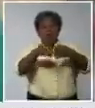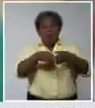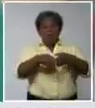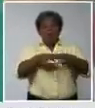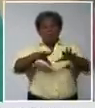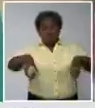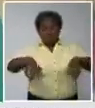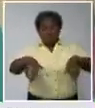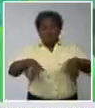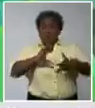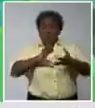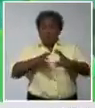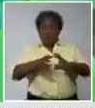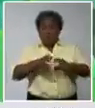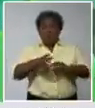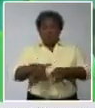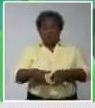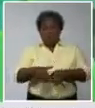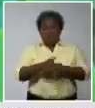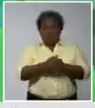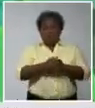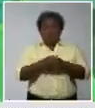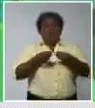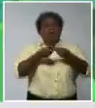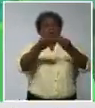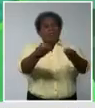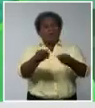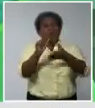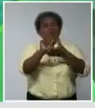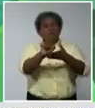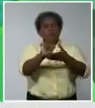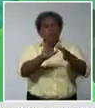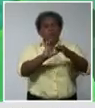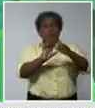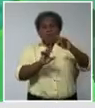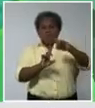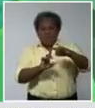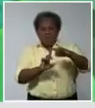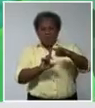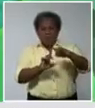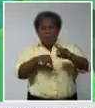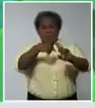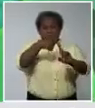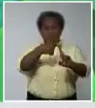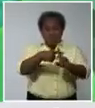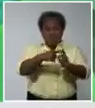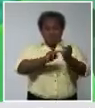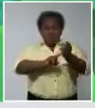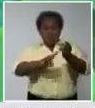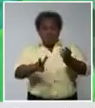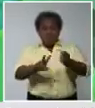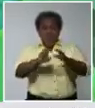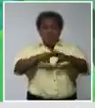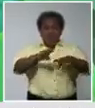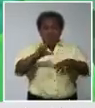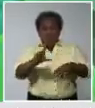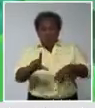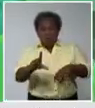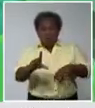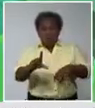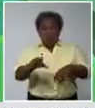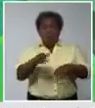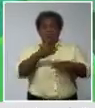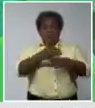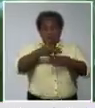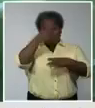Brindamos servicios a toda la provincia de Guantánamo y las provincias hermanas que así lo necesiten, como sucedió este fin